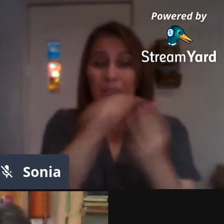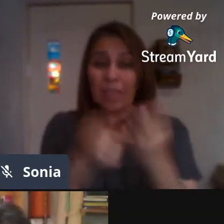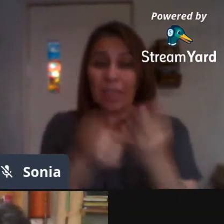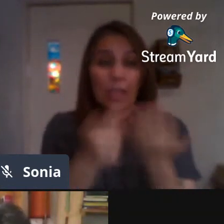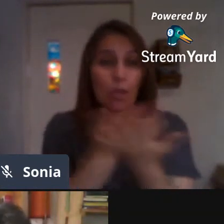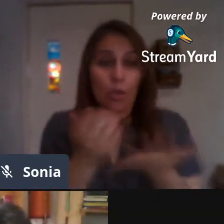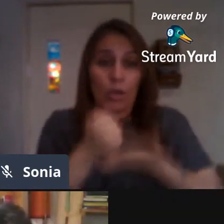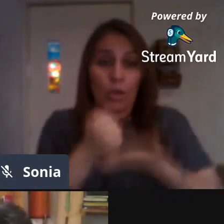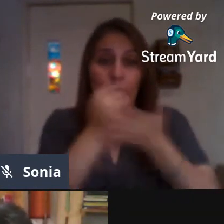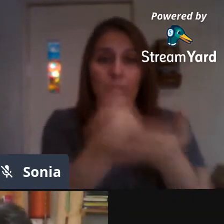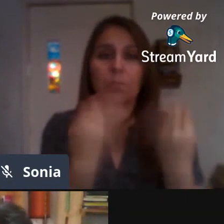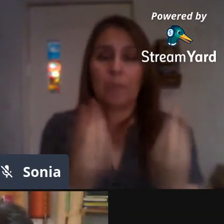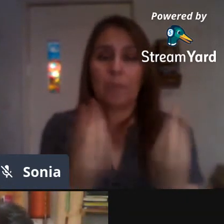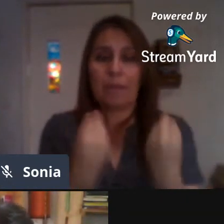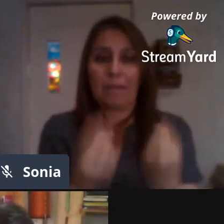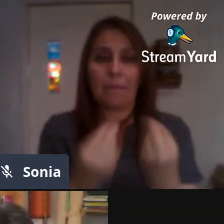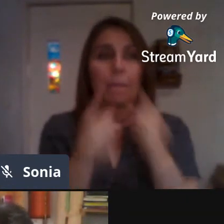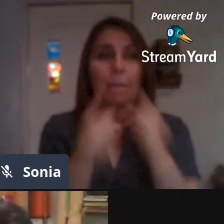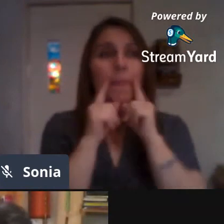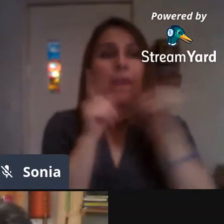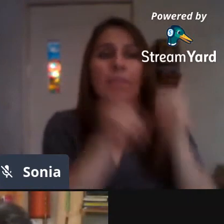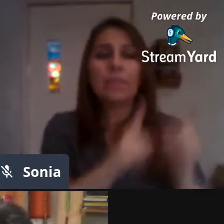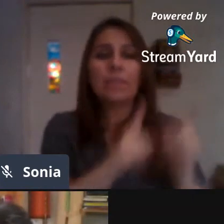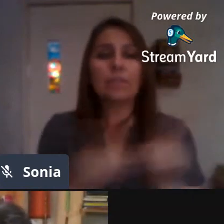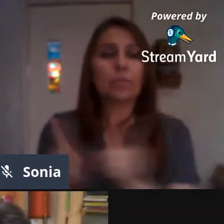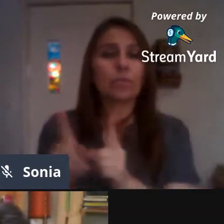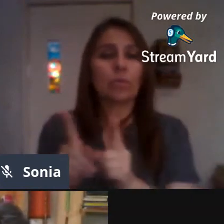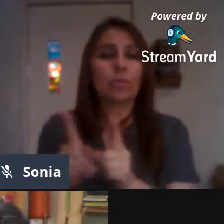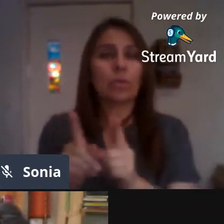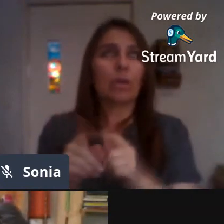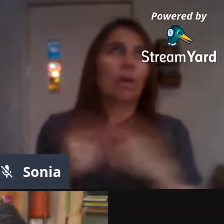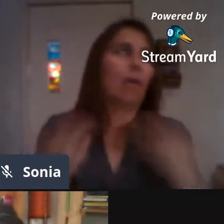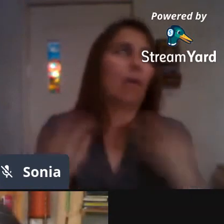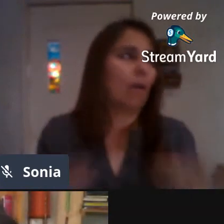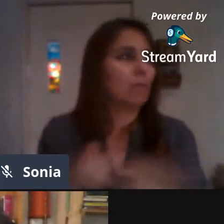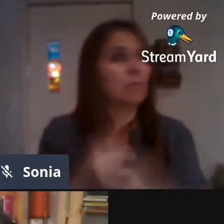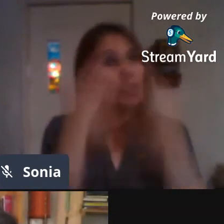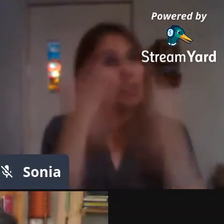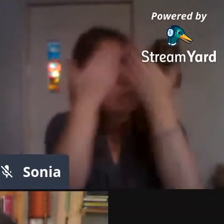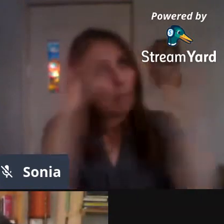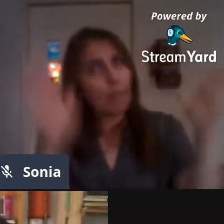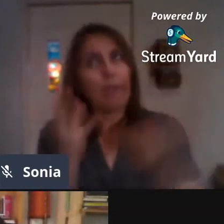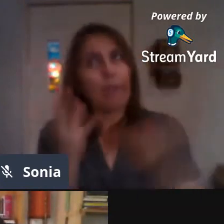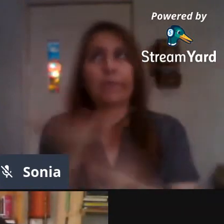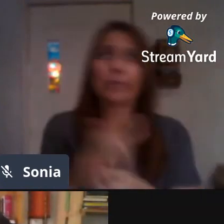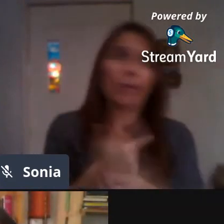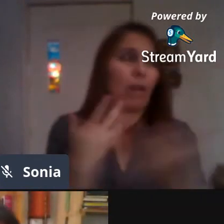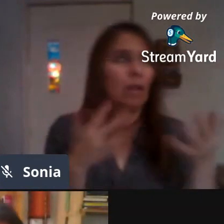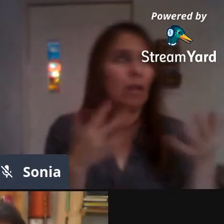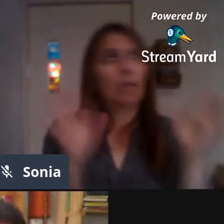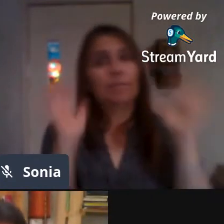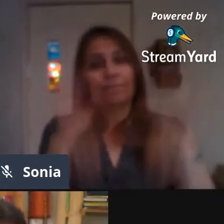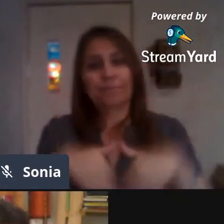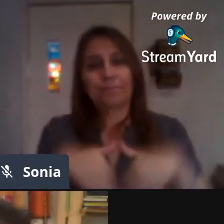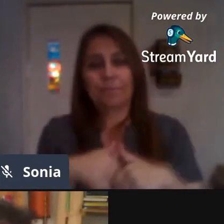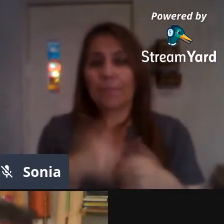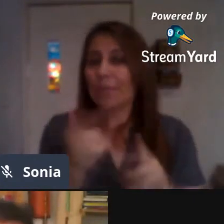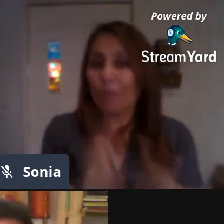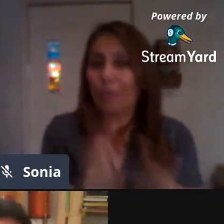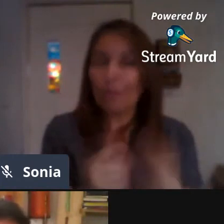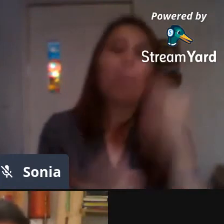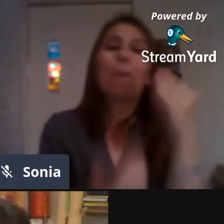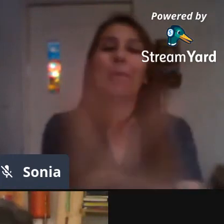discurso el que se vuelve un poco trasnochado de la democratización del arte sino para empezar a mirar cómo